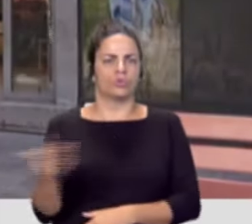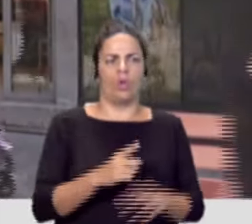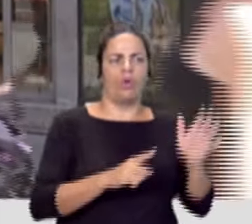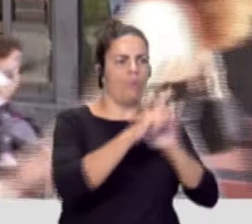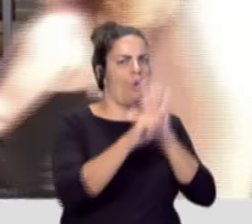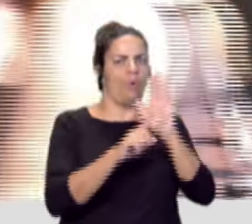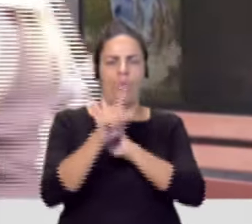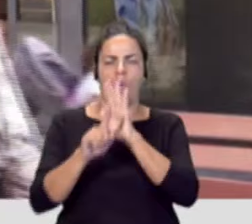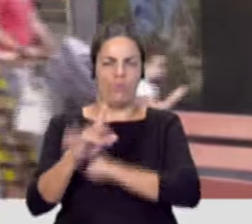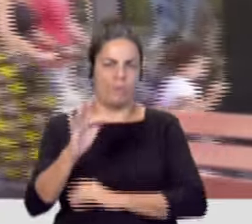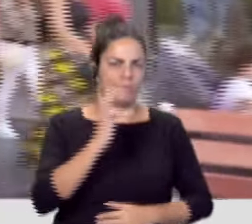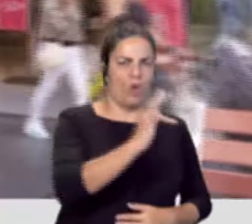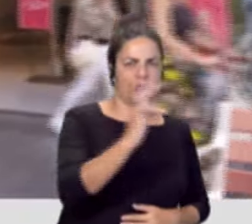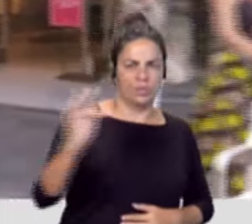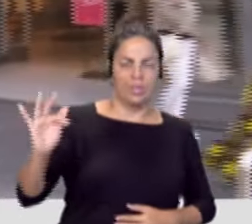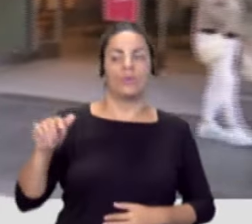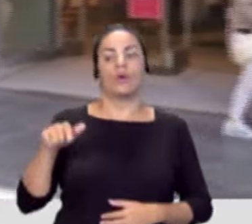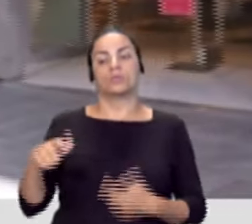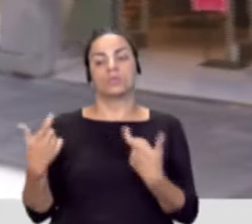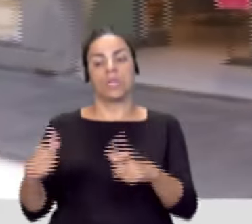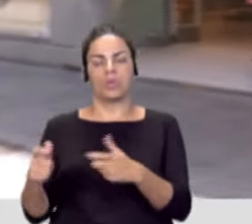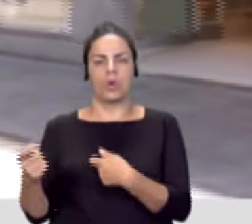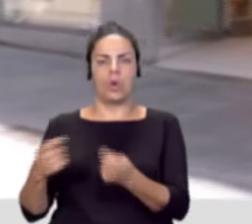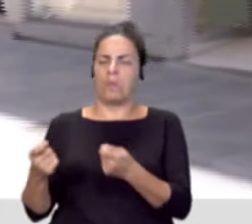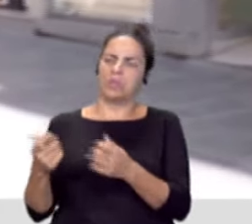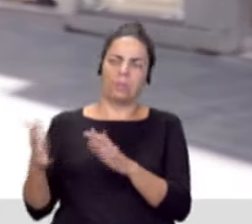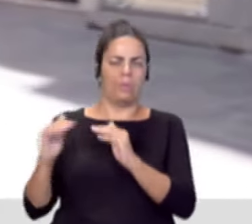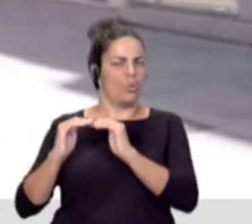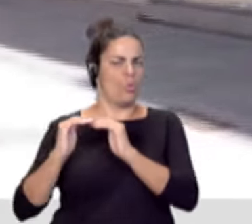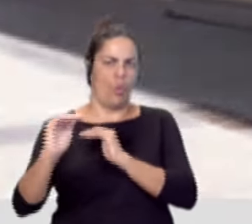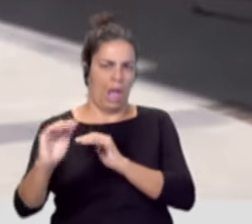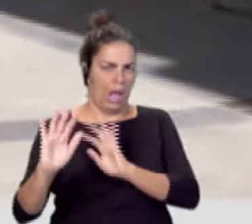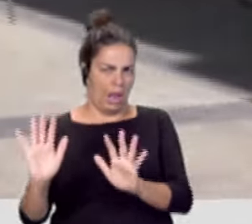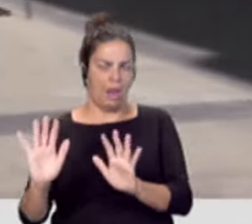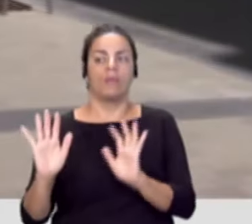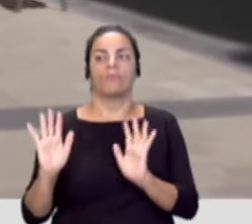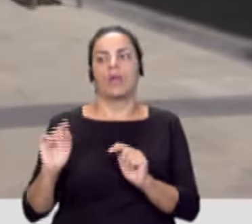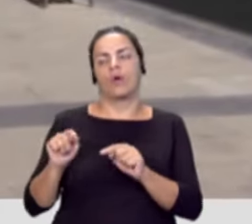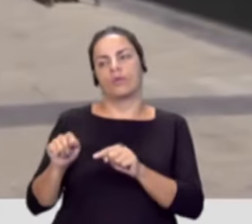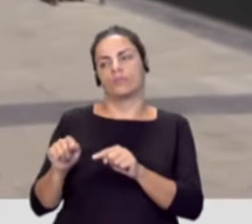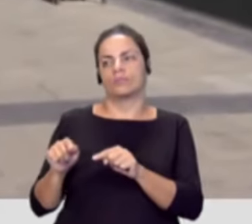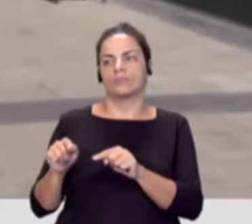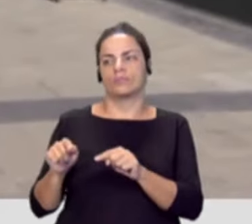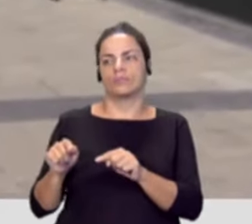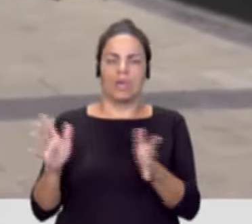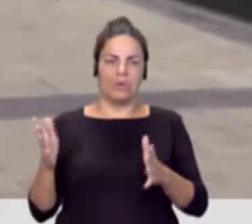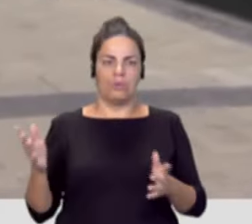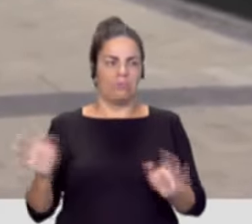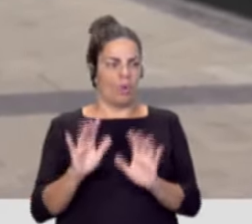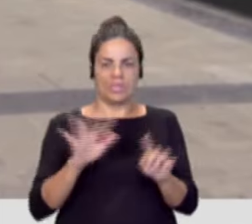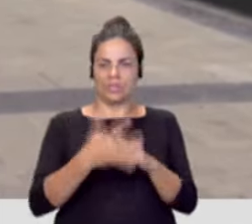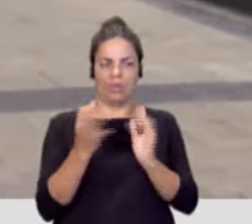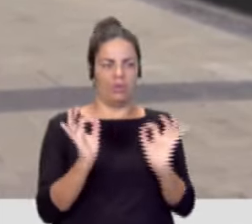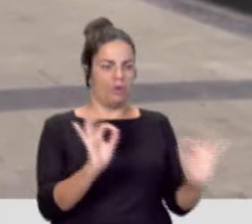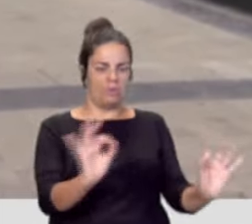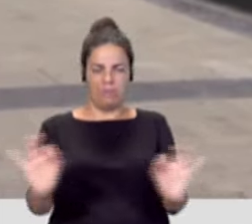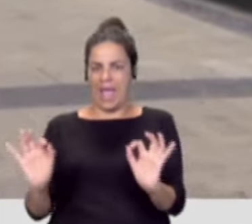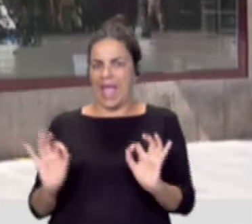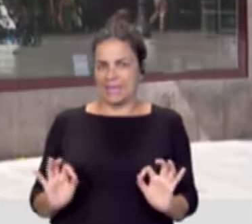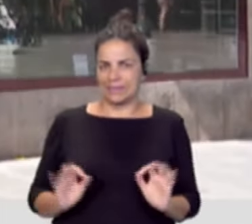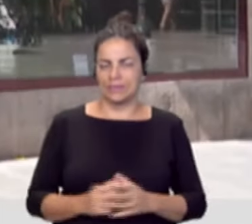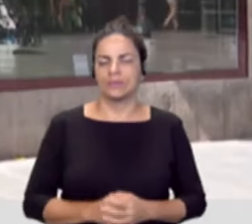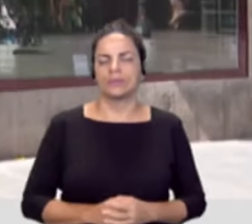¿no? El comercio se ha quedado prácticamente en estabilidad, pero esa ha sido un poquillo la fotografía que realmente hemos tenido, ¿no? Claro, sin embargo,